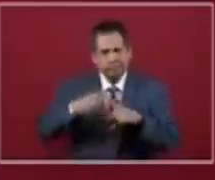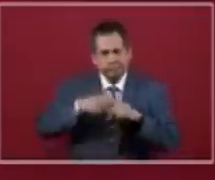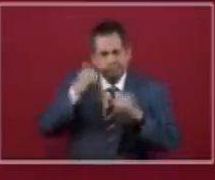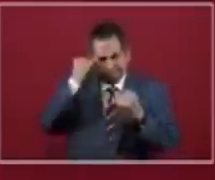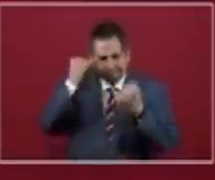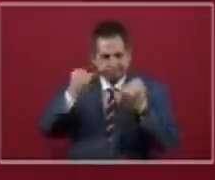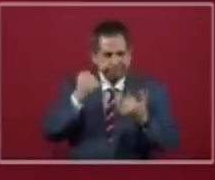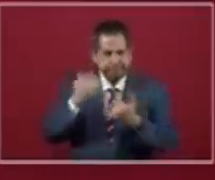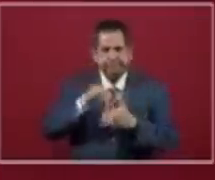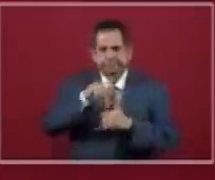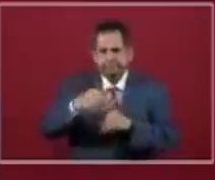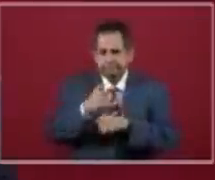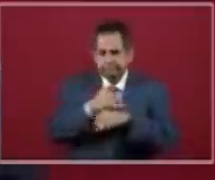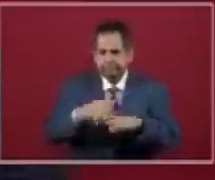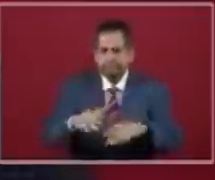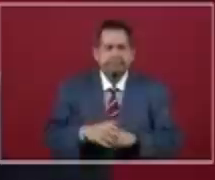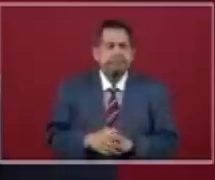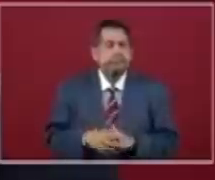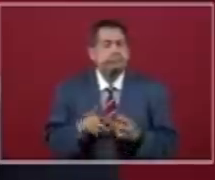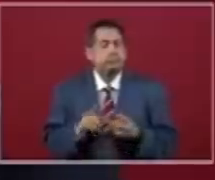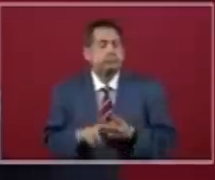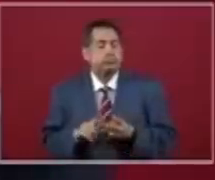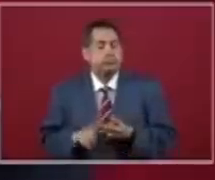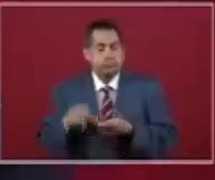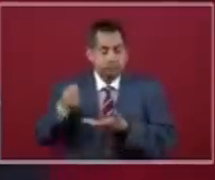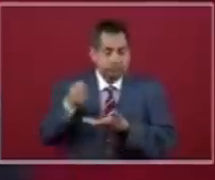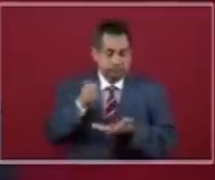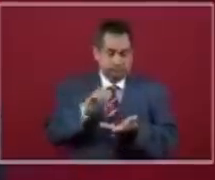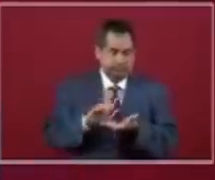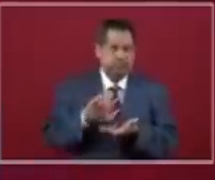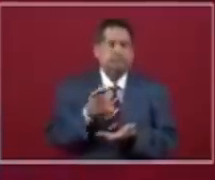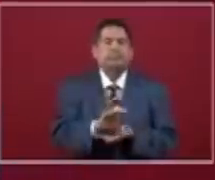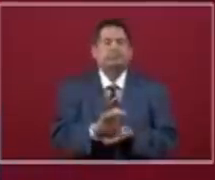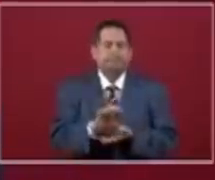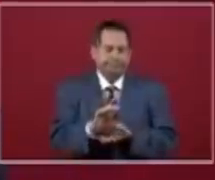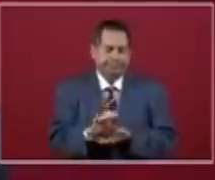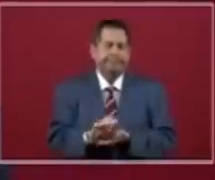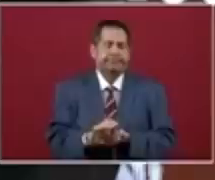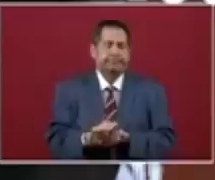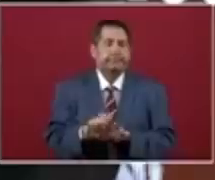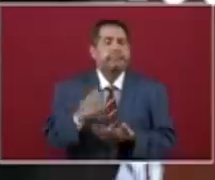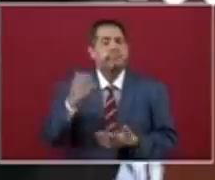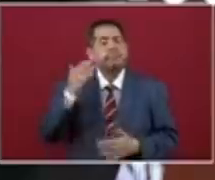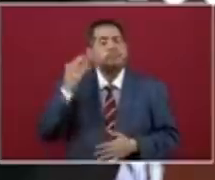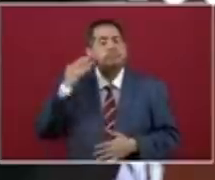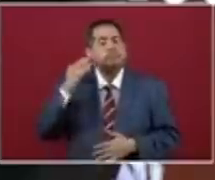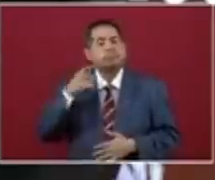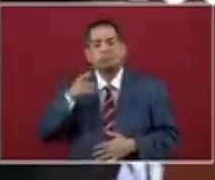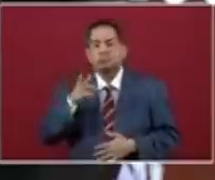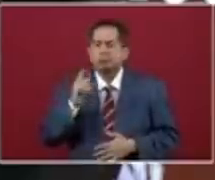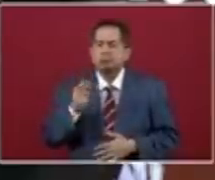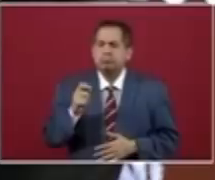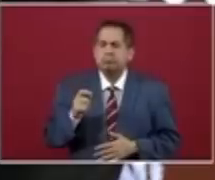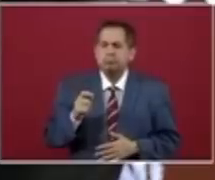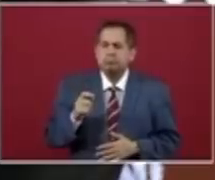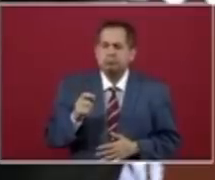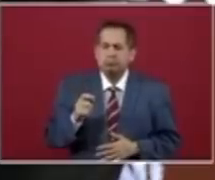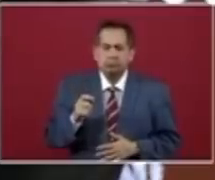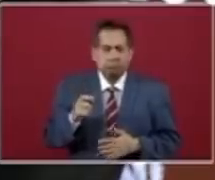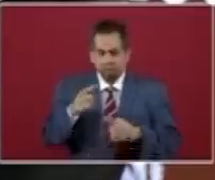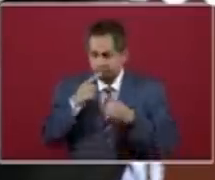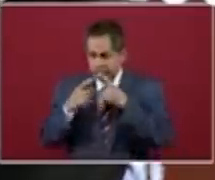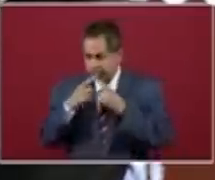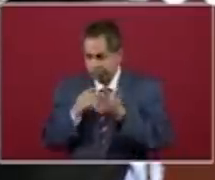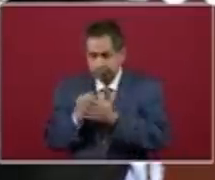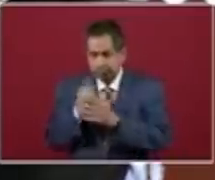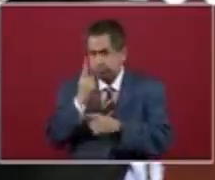iremos informando. Respecto al fondo que me dice el fideicomiso, fue un fideicomiso que tuvo derivado de una decisión para